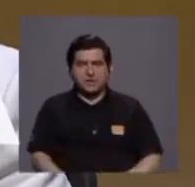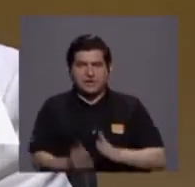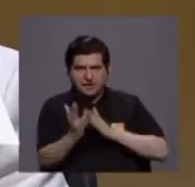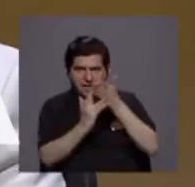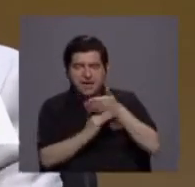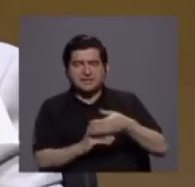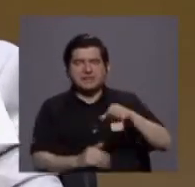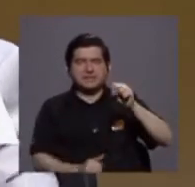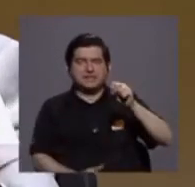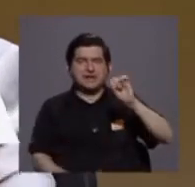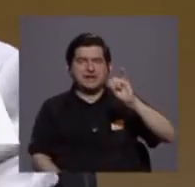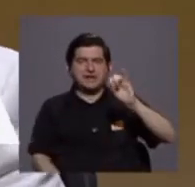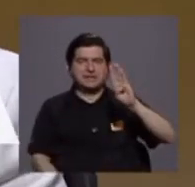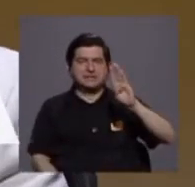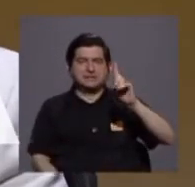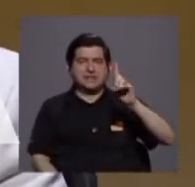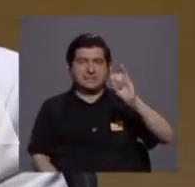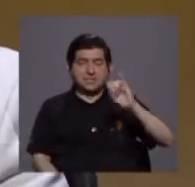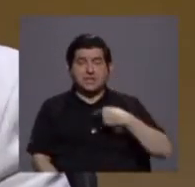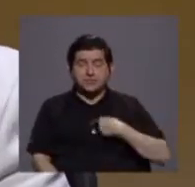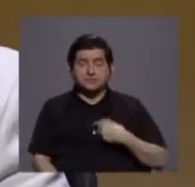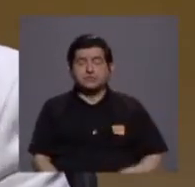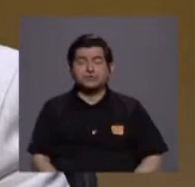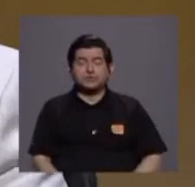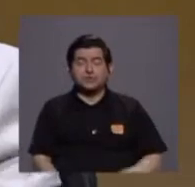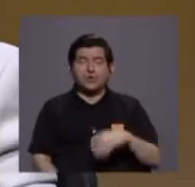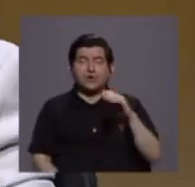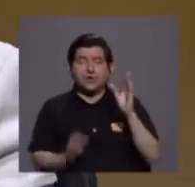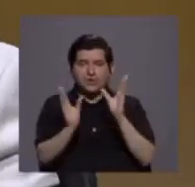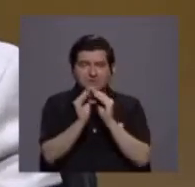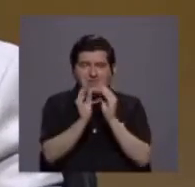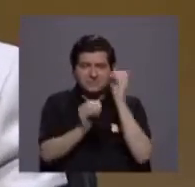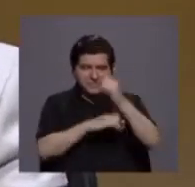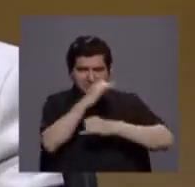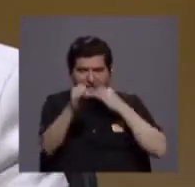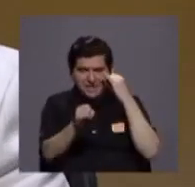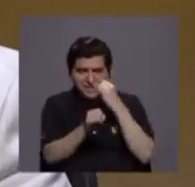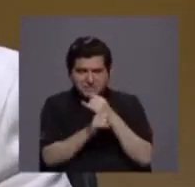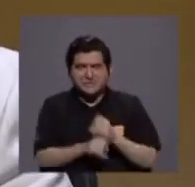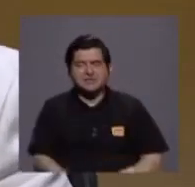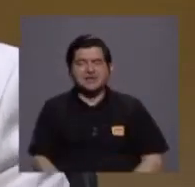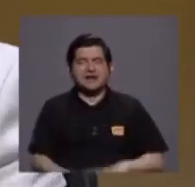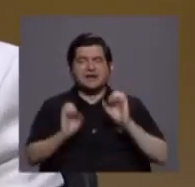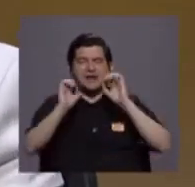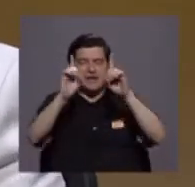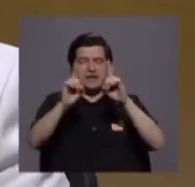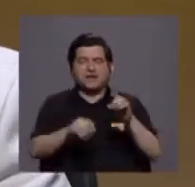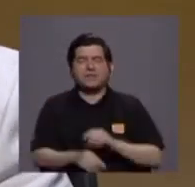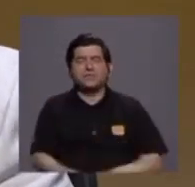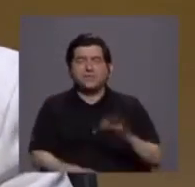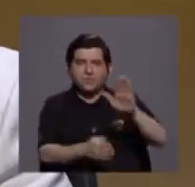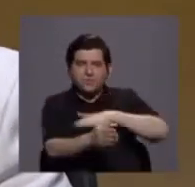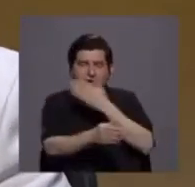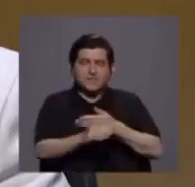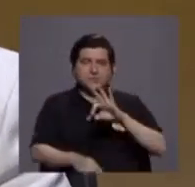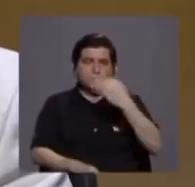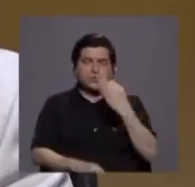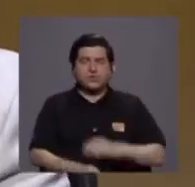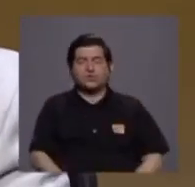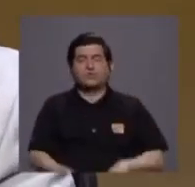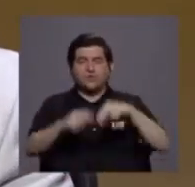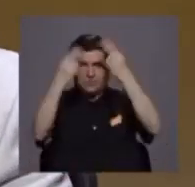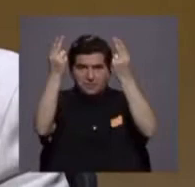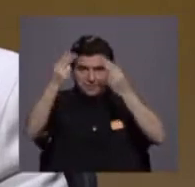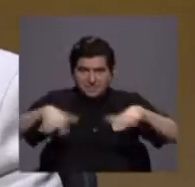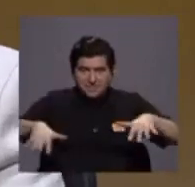CIBDI gracias a que yo venía llevando a cabo seminarios internacionales de investigación en educación musical en forma virtual. Y tengo